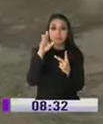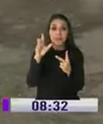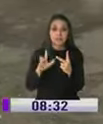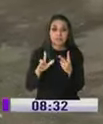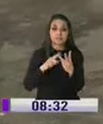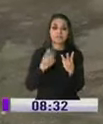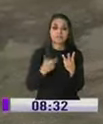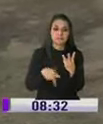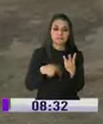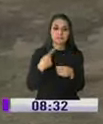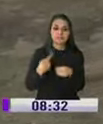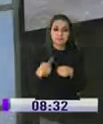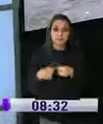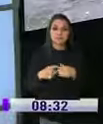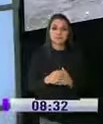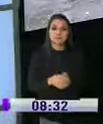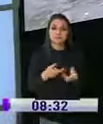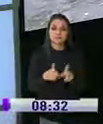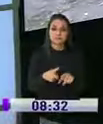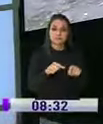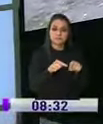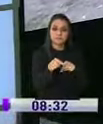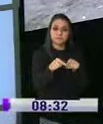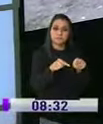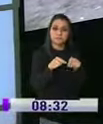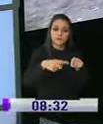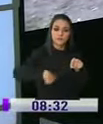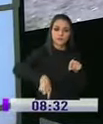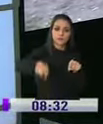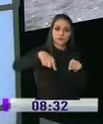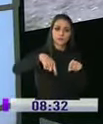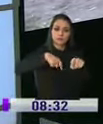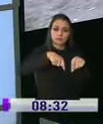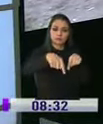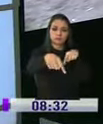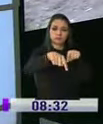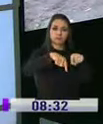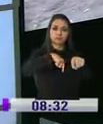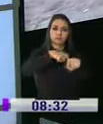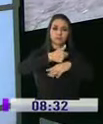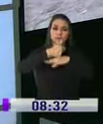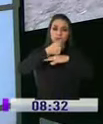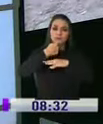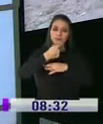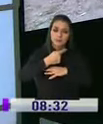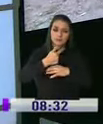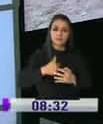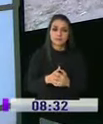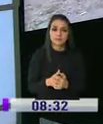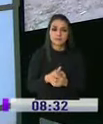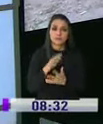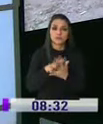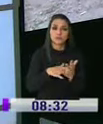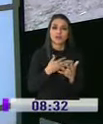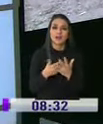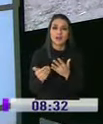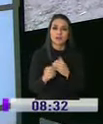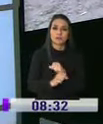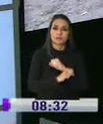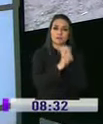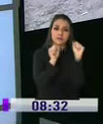capital, y también se van a habilitar contraflujos, como nos ha señalado la autoridad competente, en el horario establecido, conocido